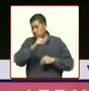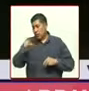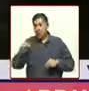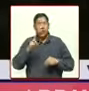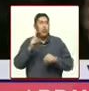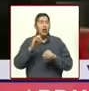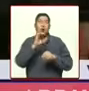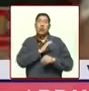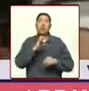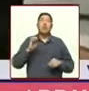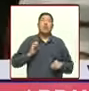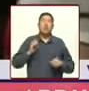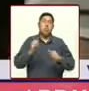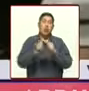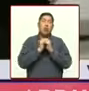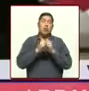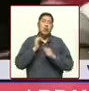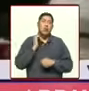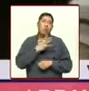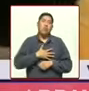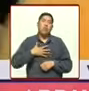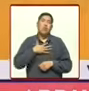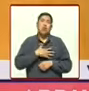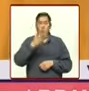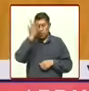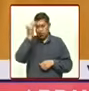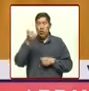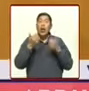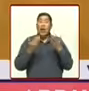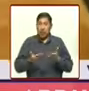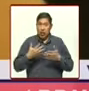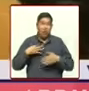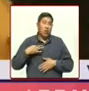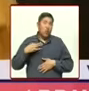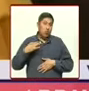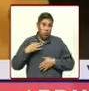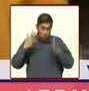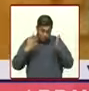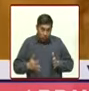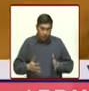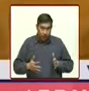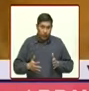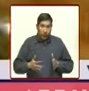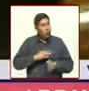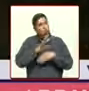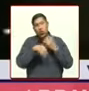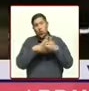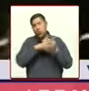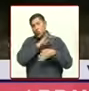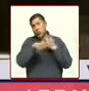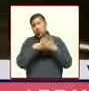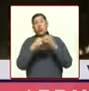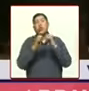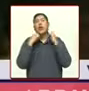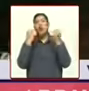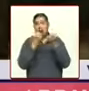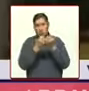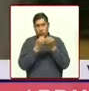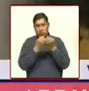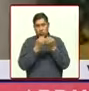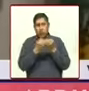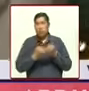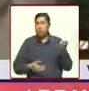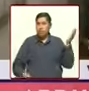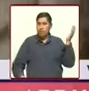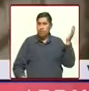saliendo en una comisión, quiero que me acompañe por favor, porque aquí los bomberos voluntarios están con todo el equipo, con todas las herramientas,